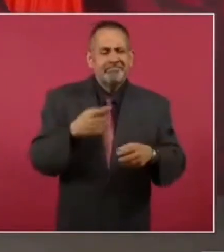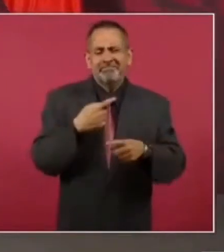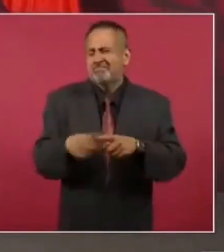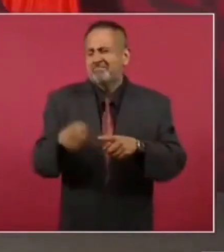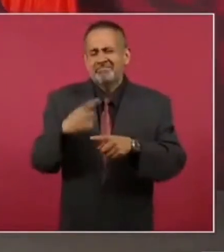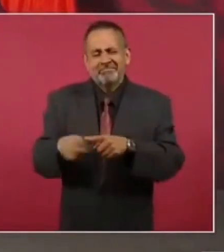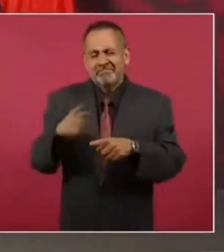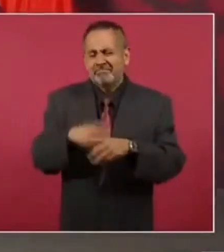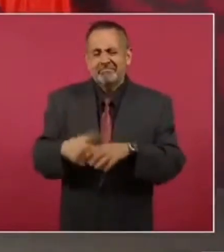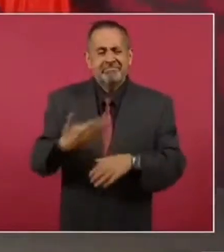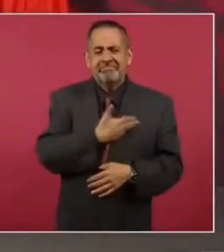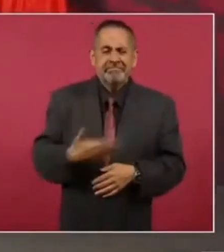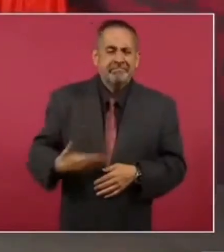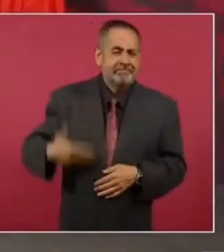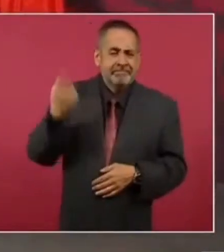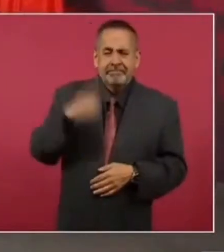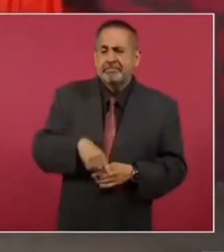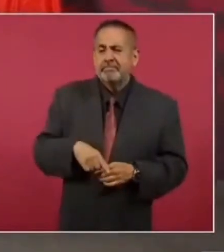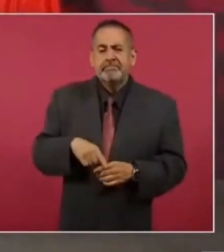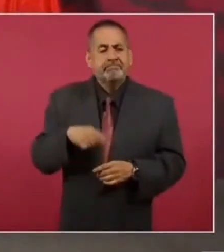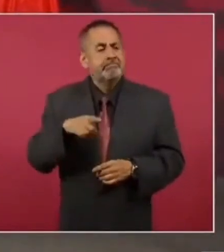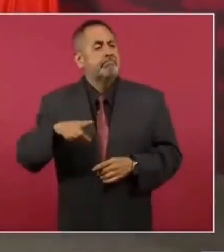diputados, senadores, gobernadores,